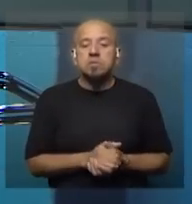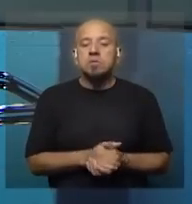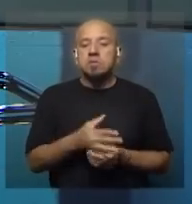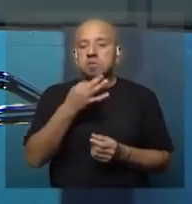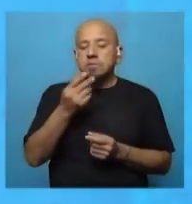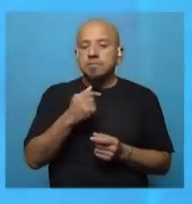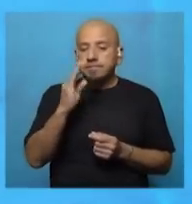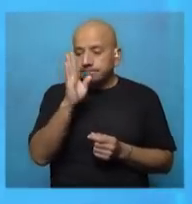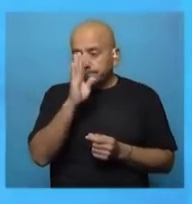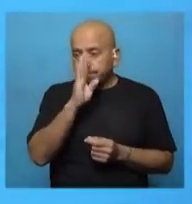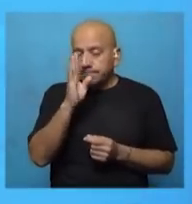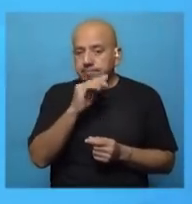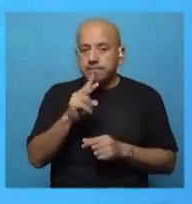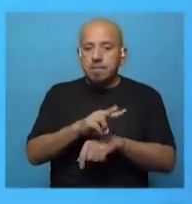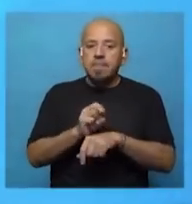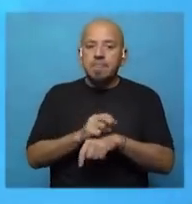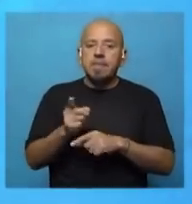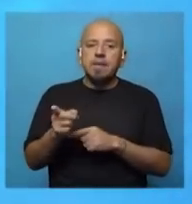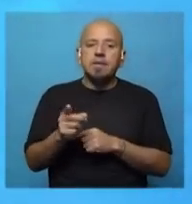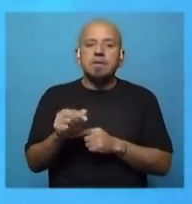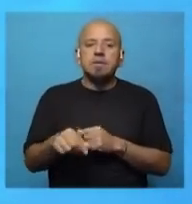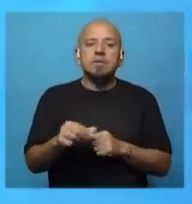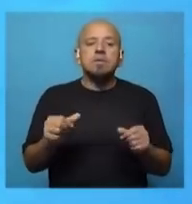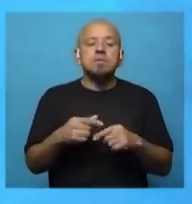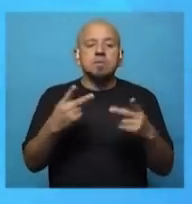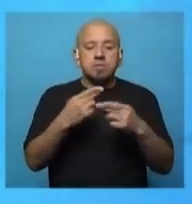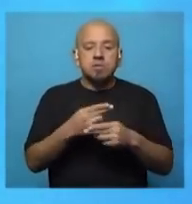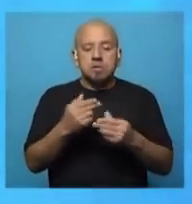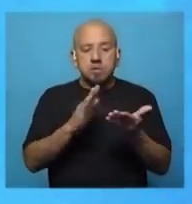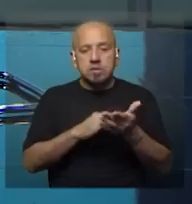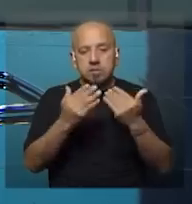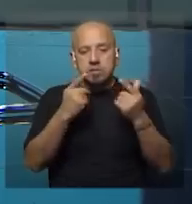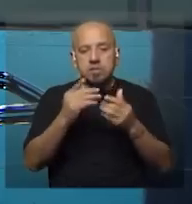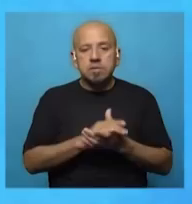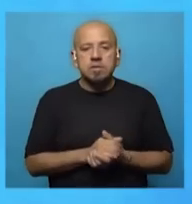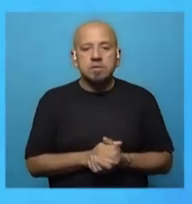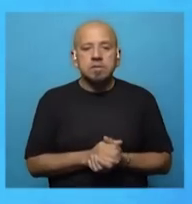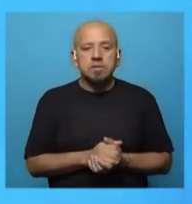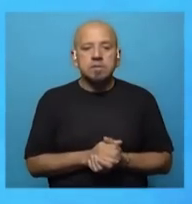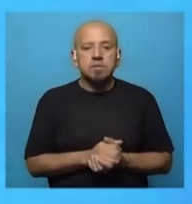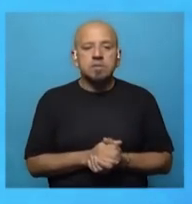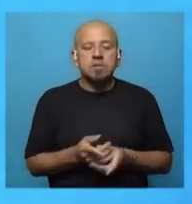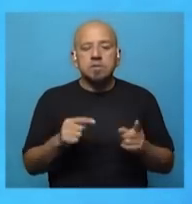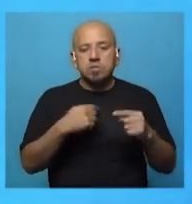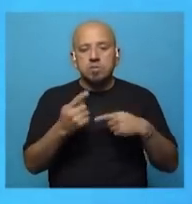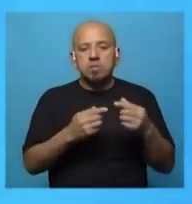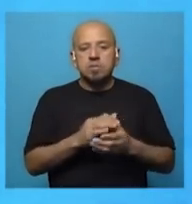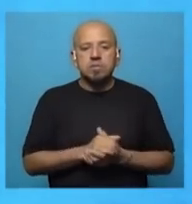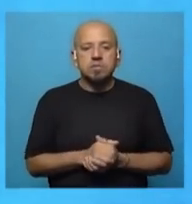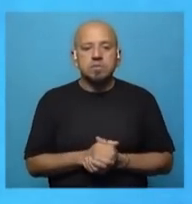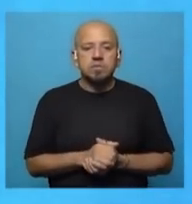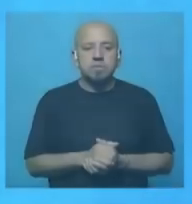recién el caso espionaje tuvo que declarar en fiscalía hace algunas horas hacemos una pausa y hablamos de ese tema con mucho gusto hacemos una pausa esa sigue aquí en la